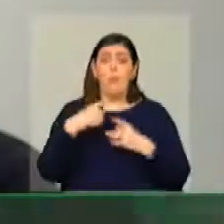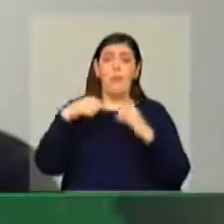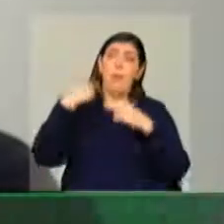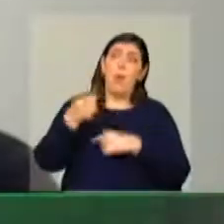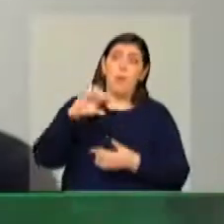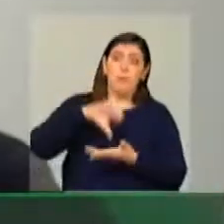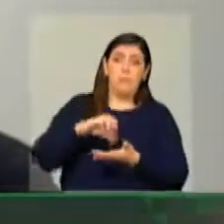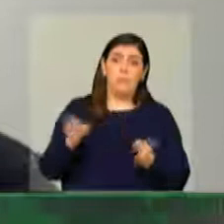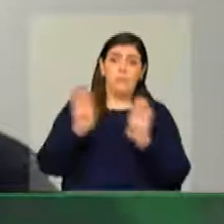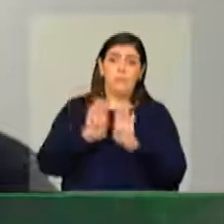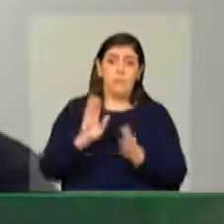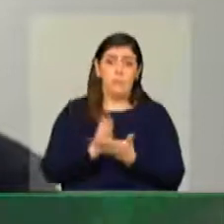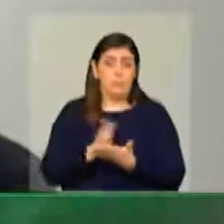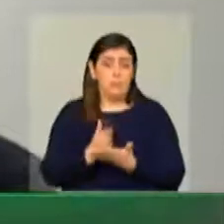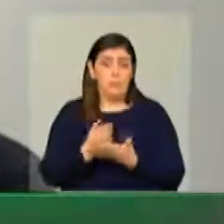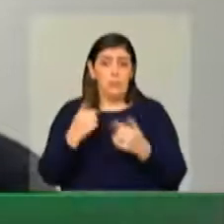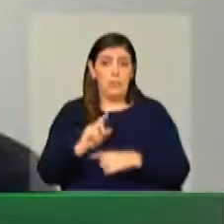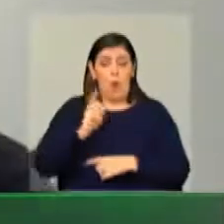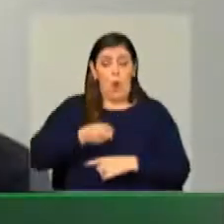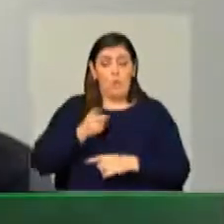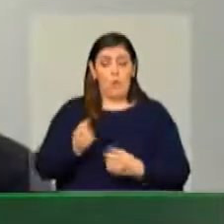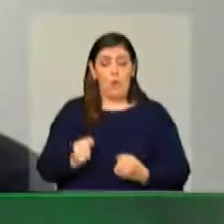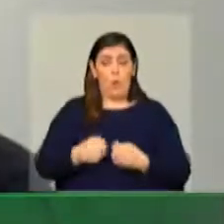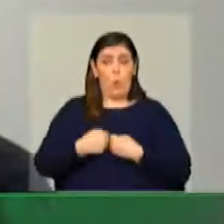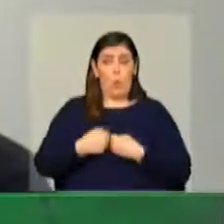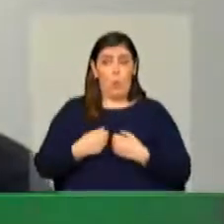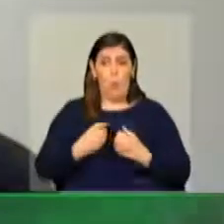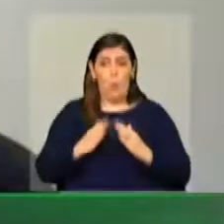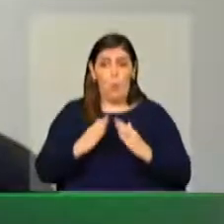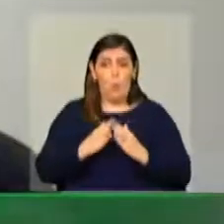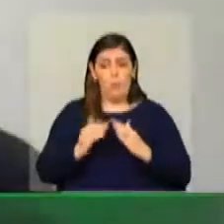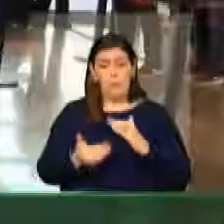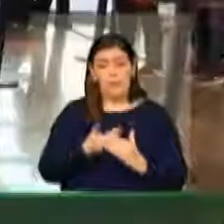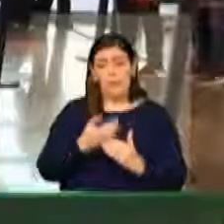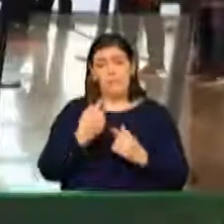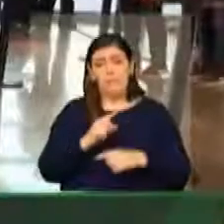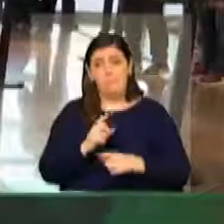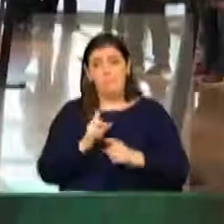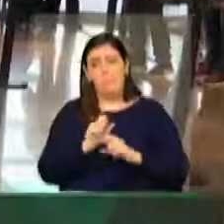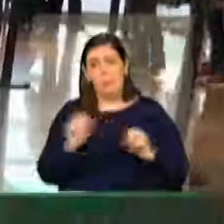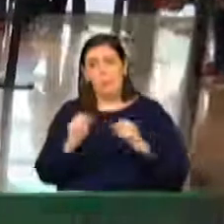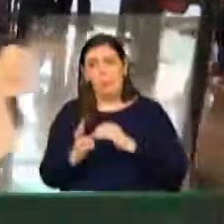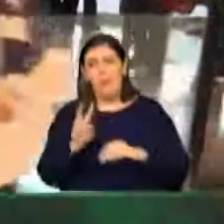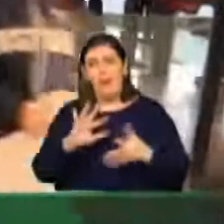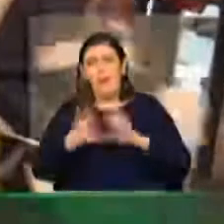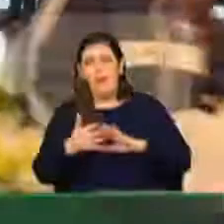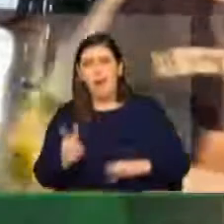Con frontera cerrada, obligación de cuarentena para los que ingresaban, rápidamente podían